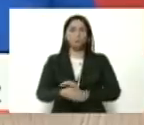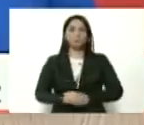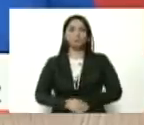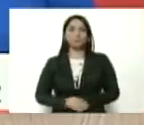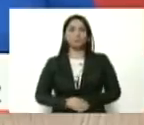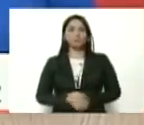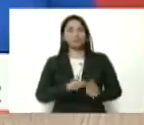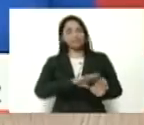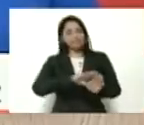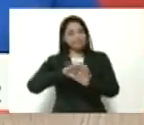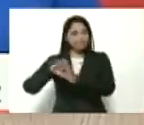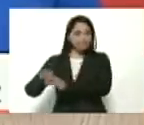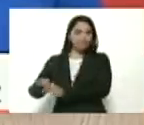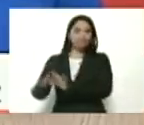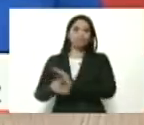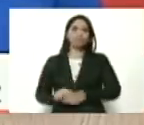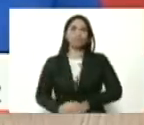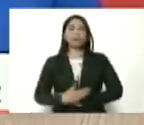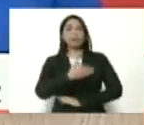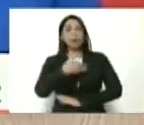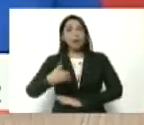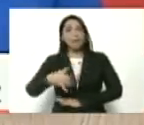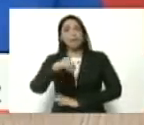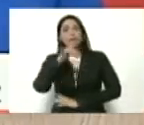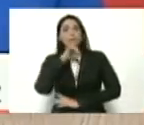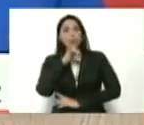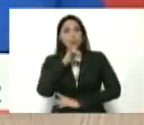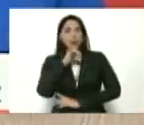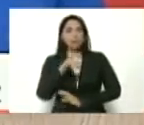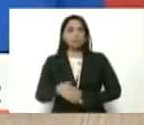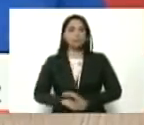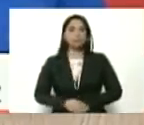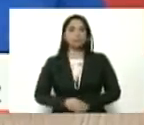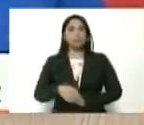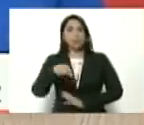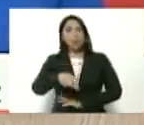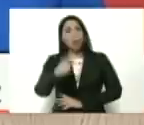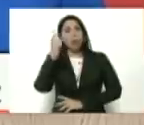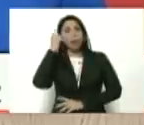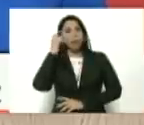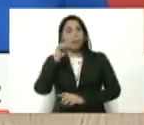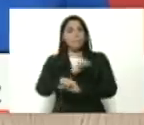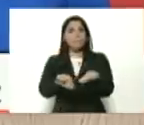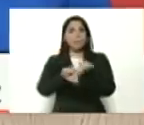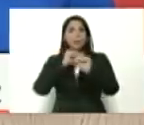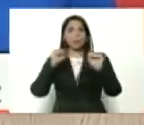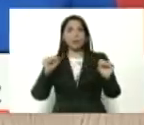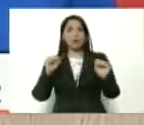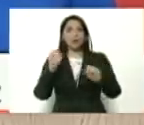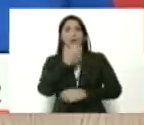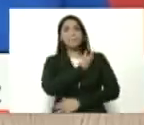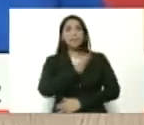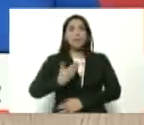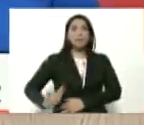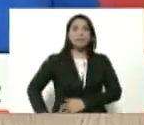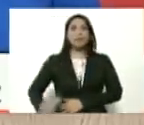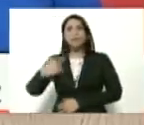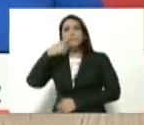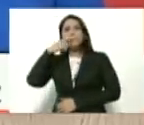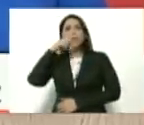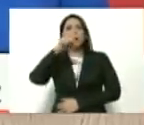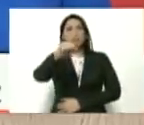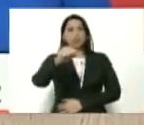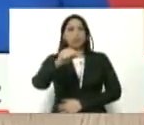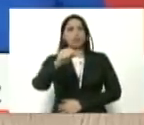Por otro lado, queremos informar que el día de hoy, muy temprano, el presidente Nicolás Maduro sostuvo